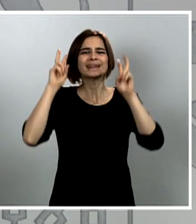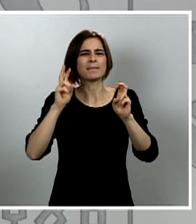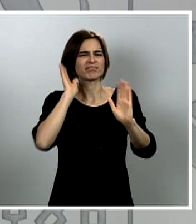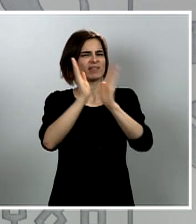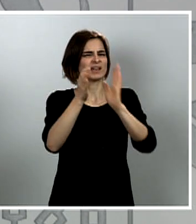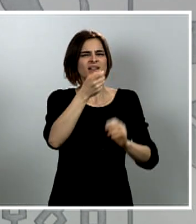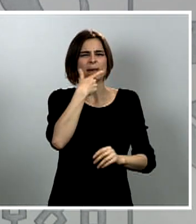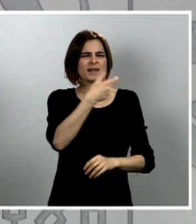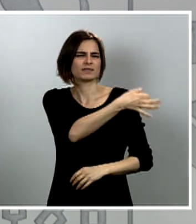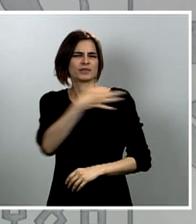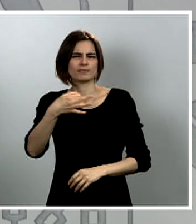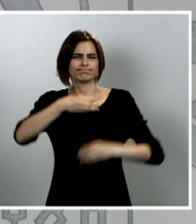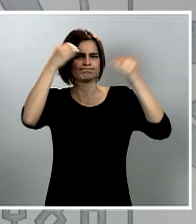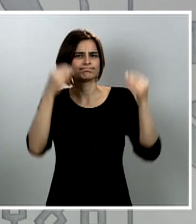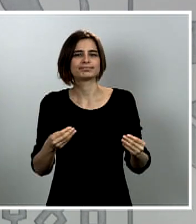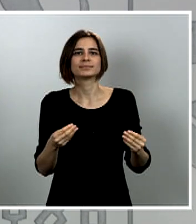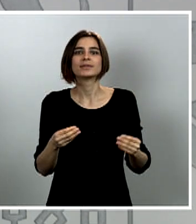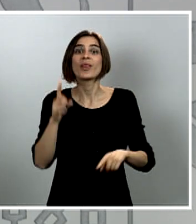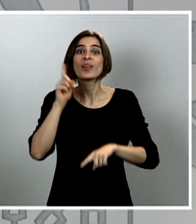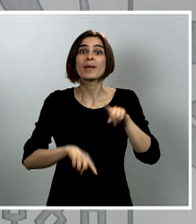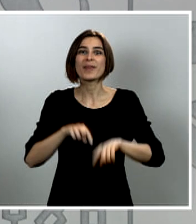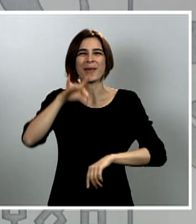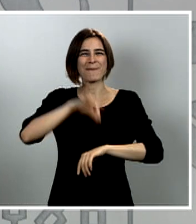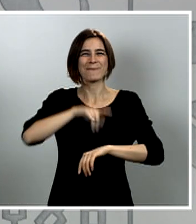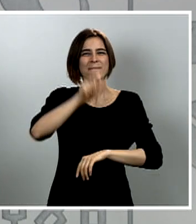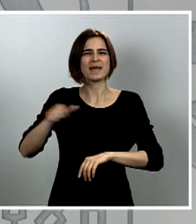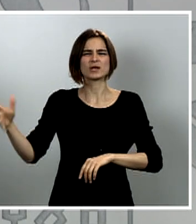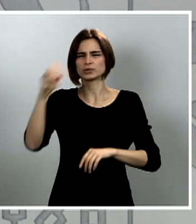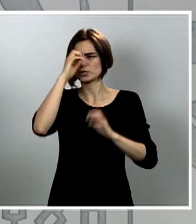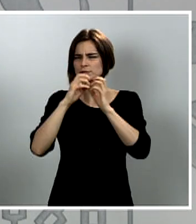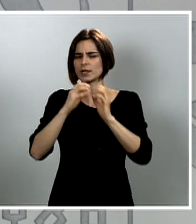de resultados de los ensayos clínicos.